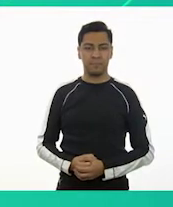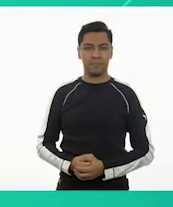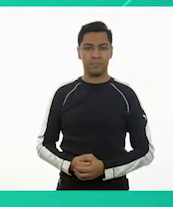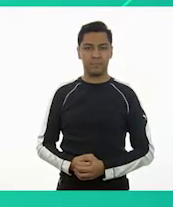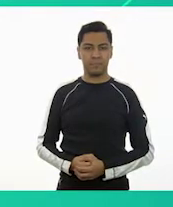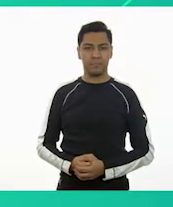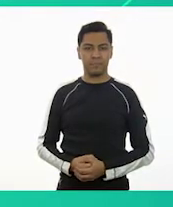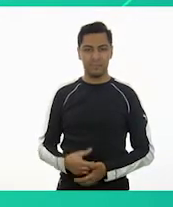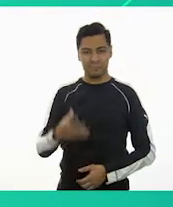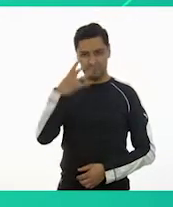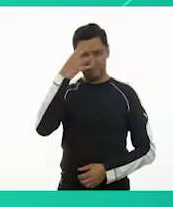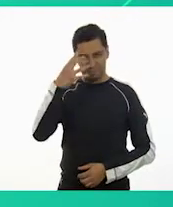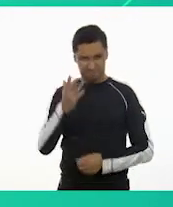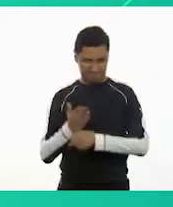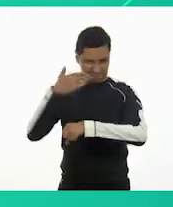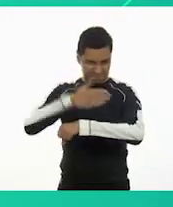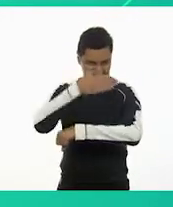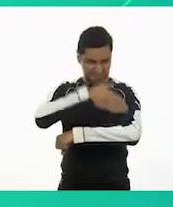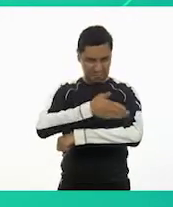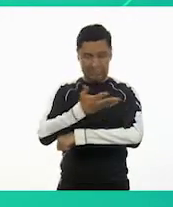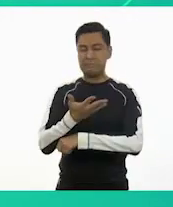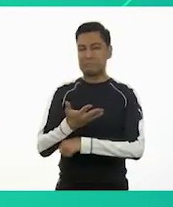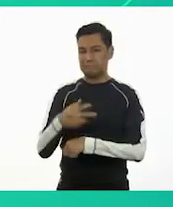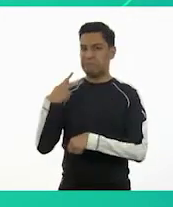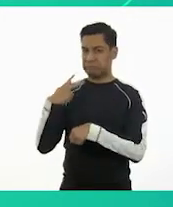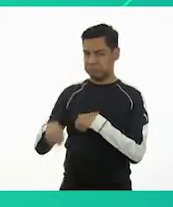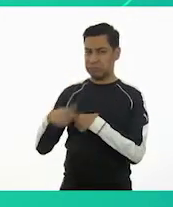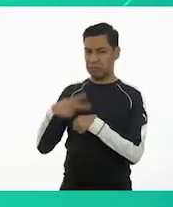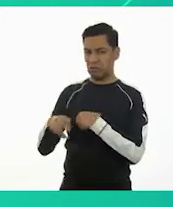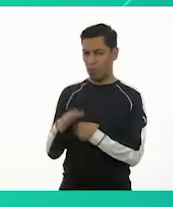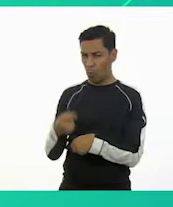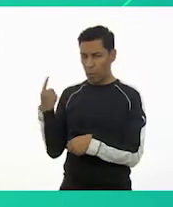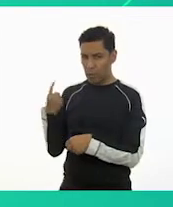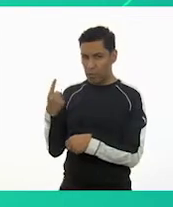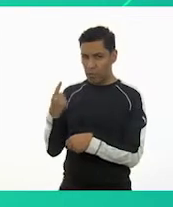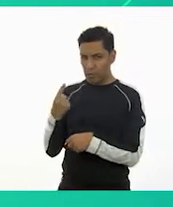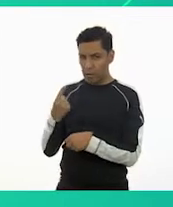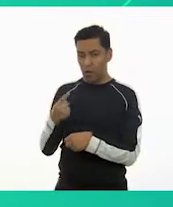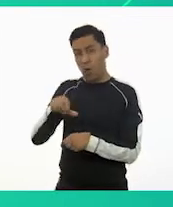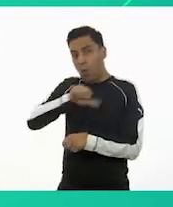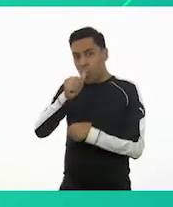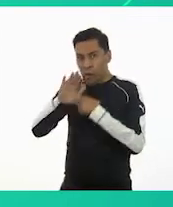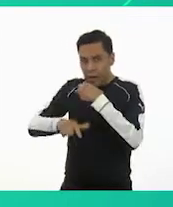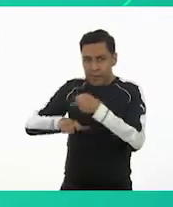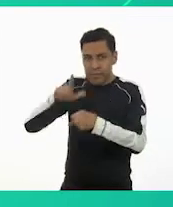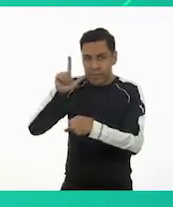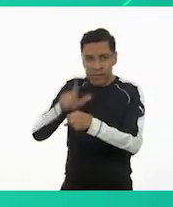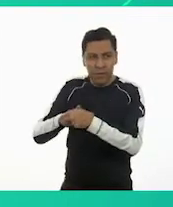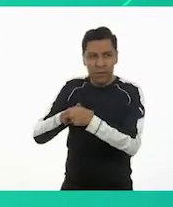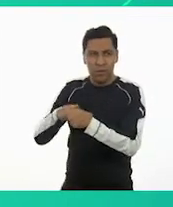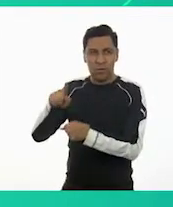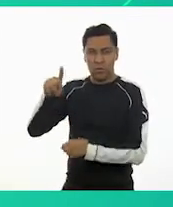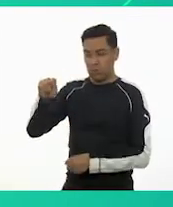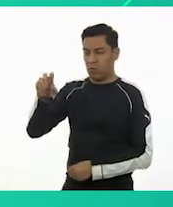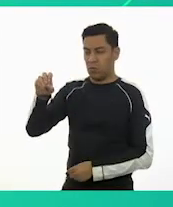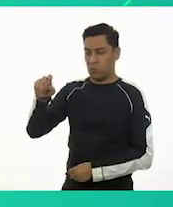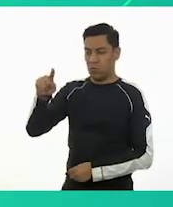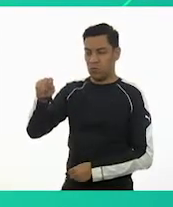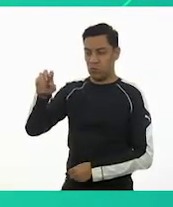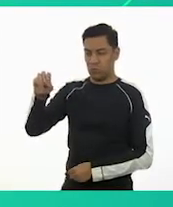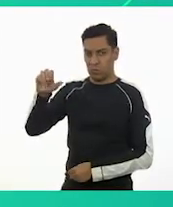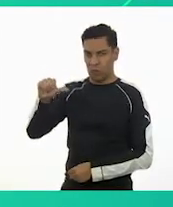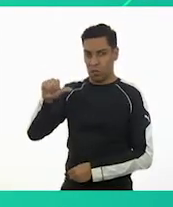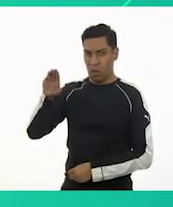La vaquita marina es una víctima colateral de la pesca de la totoaba, un pez también endémico del Mar de Cortés, cuya